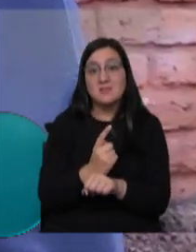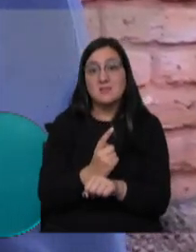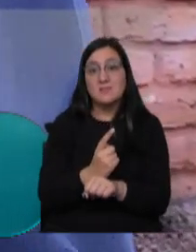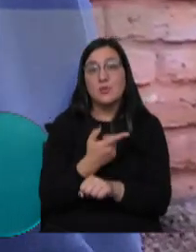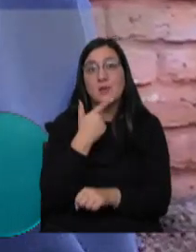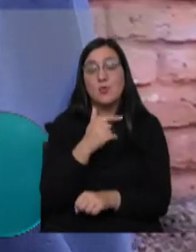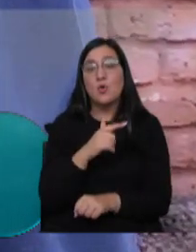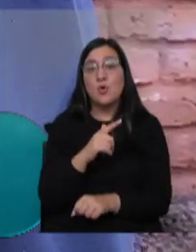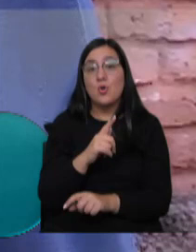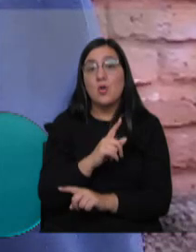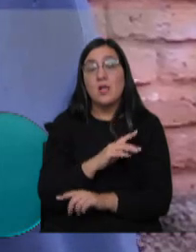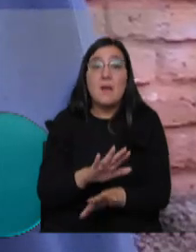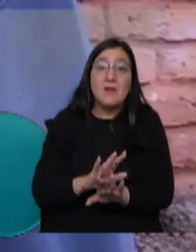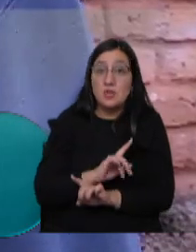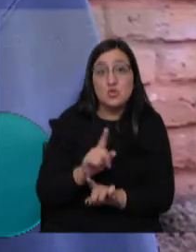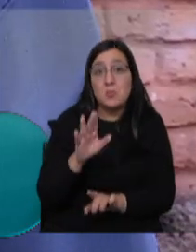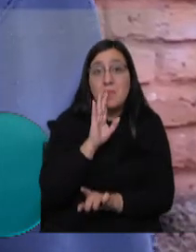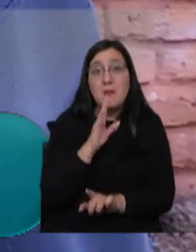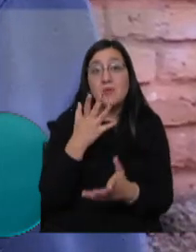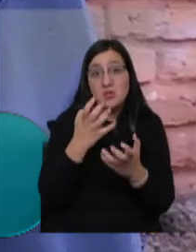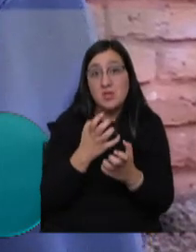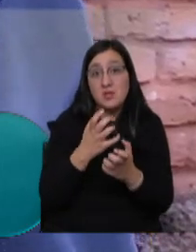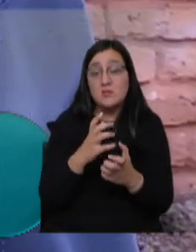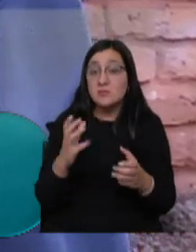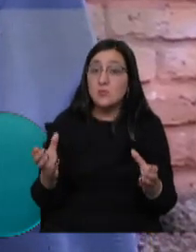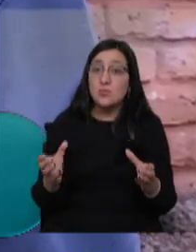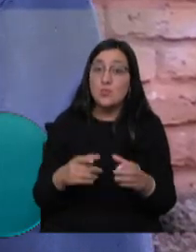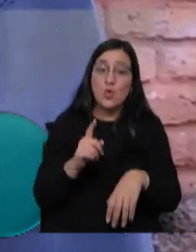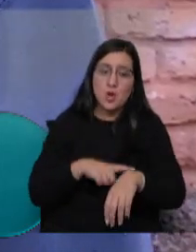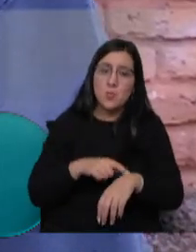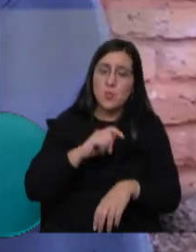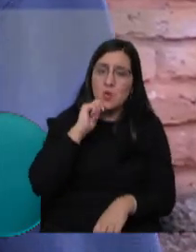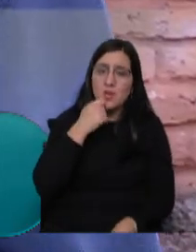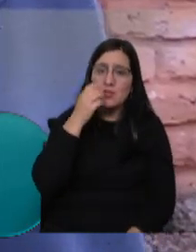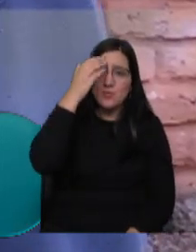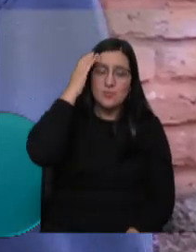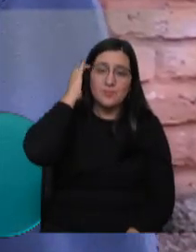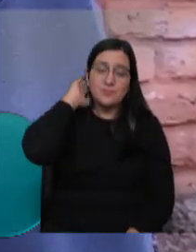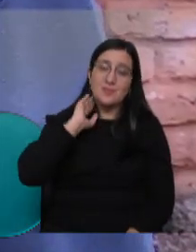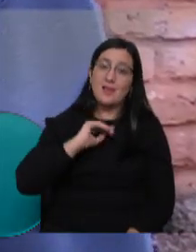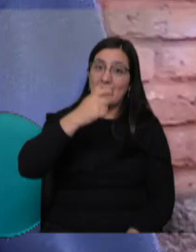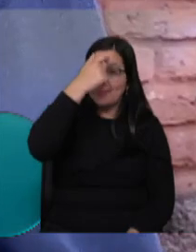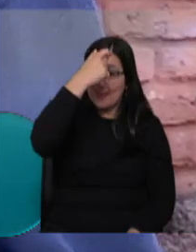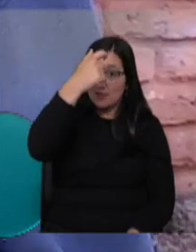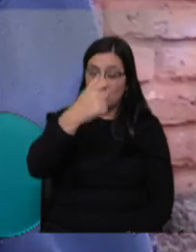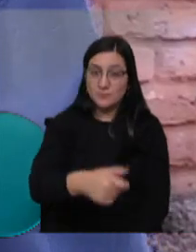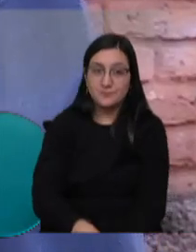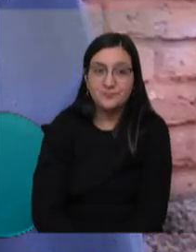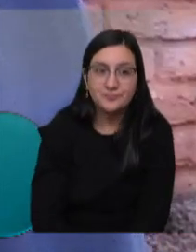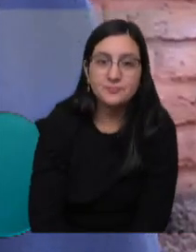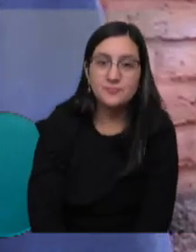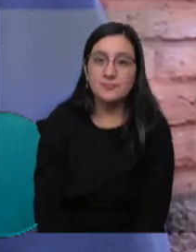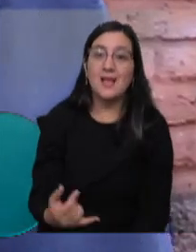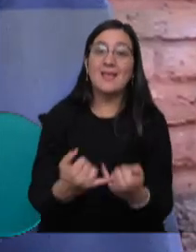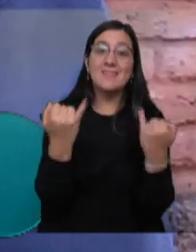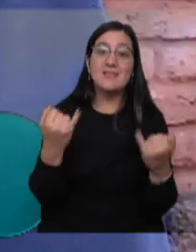por ejemplo, no tienen por qué ser madres, pues son más chicas, y se ha formado un horario re lindo, como que el técnico como que... ¿Qué días y qué horario